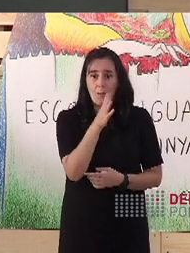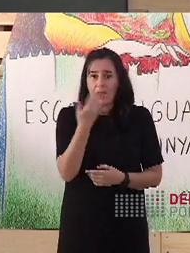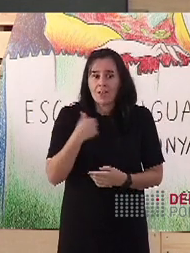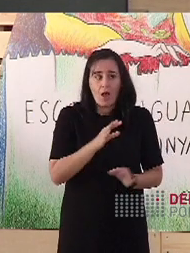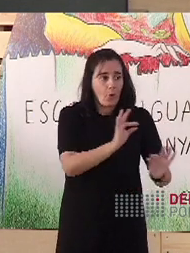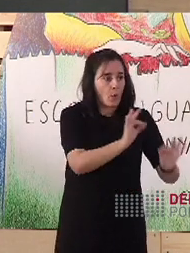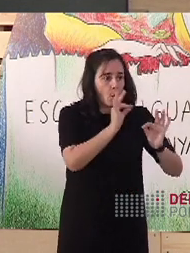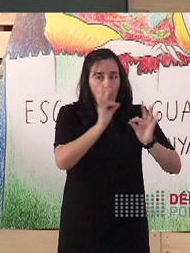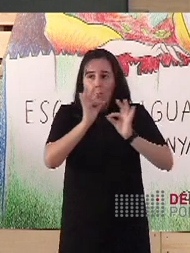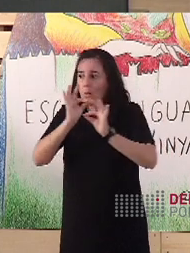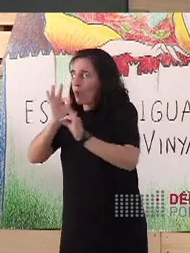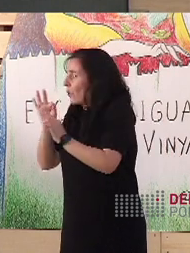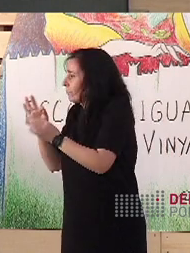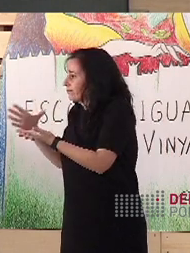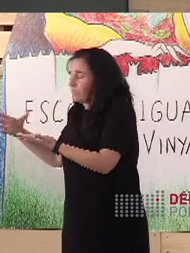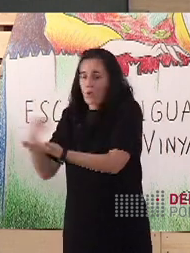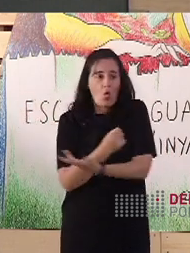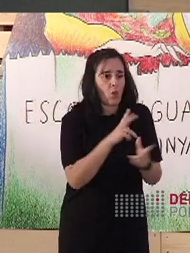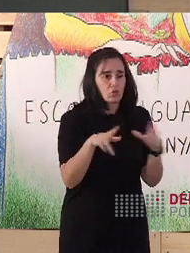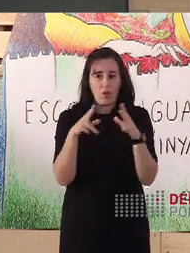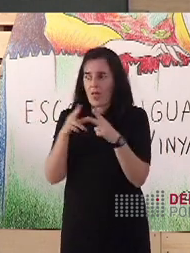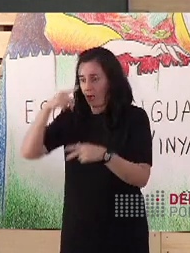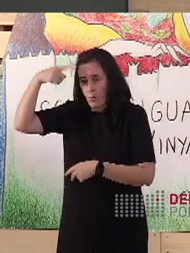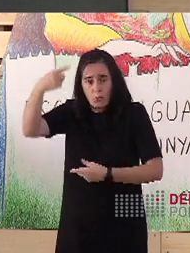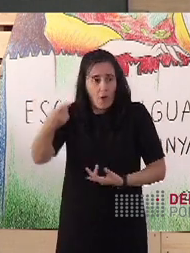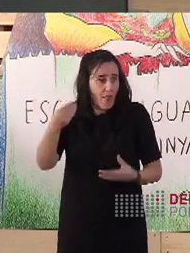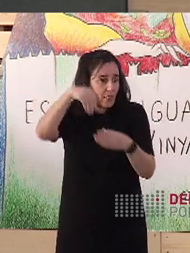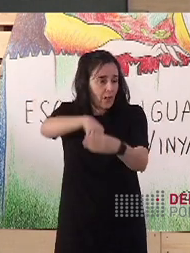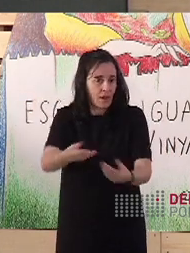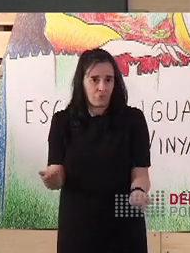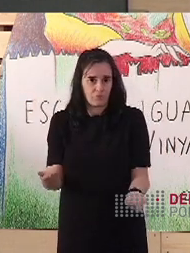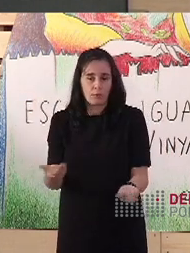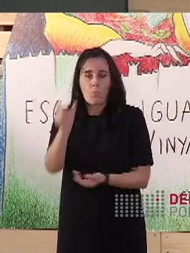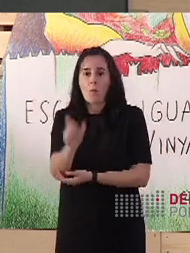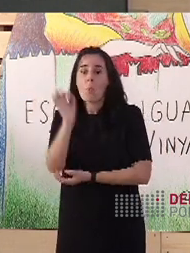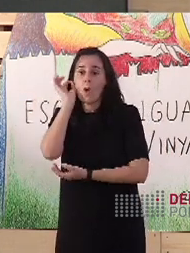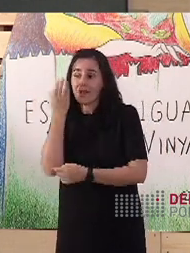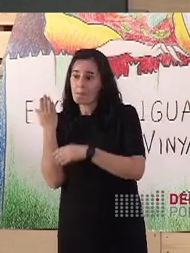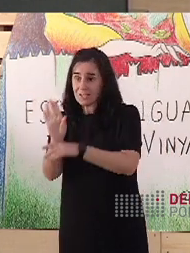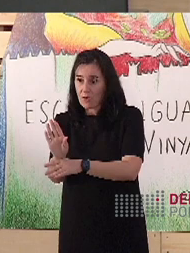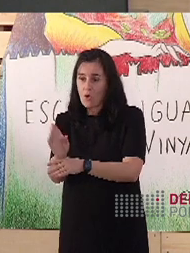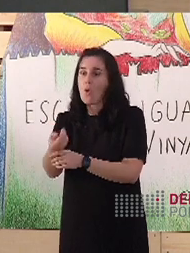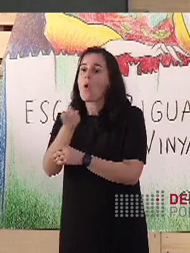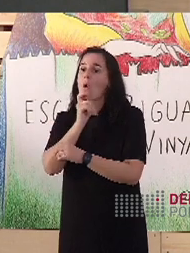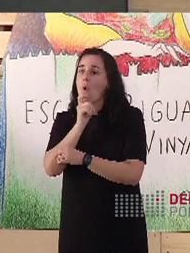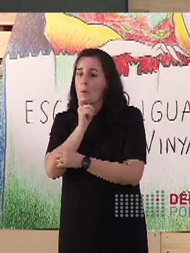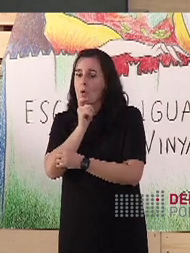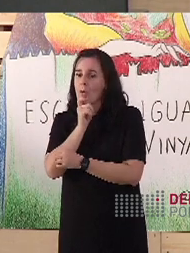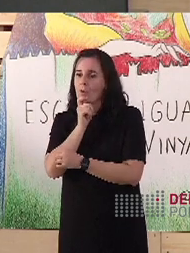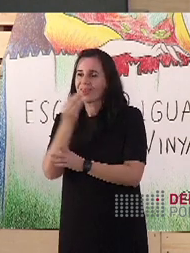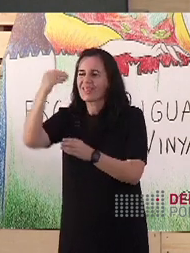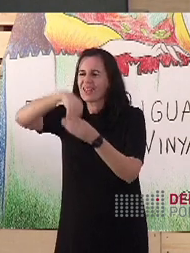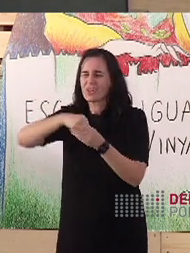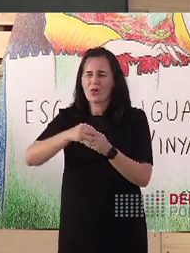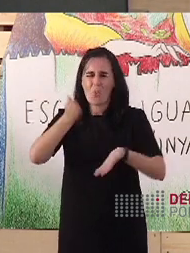productos culturales de nuestra, valga la redundancia, cultura. Las mujeres y la representación de las mujeres está impregnada de violencia